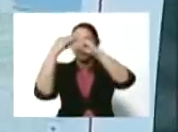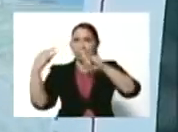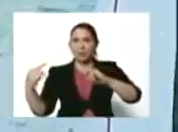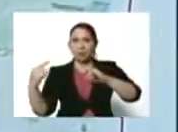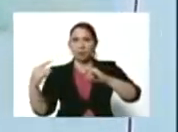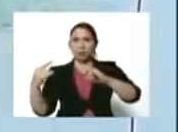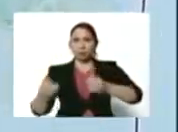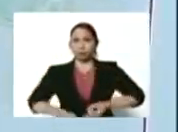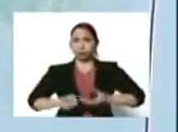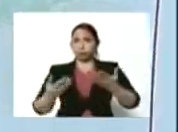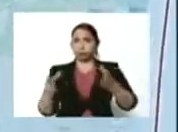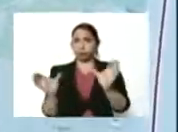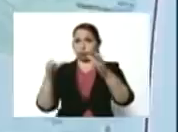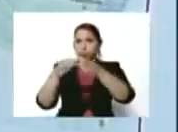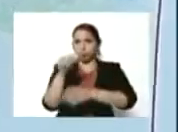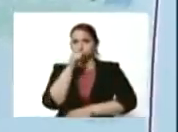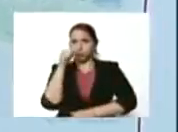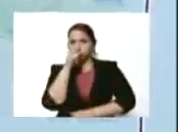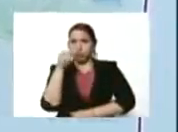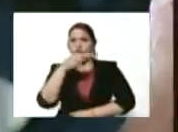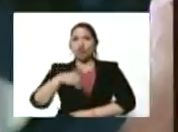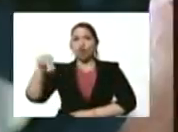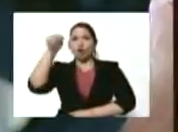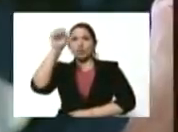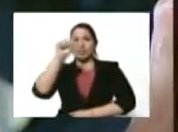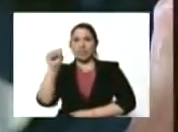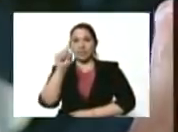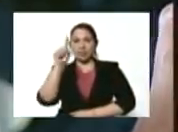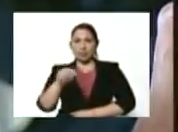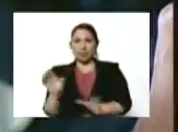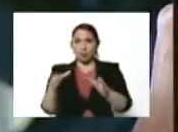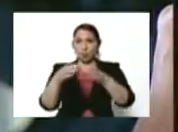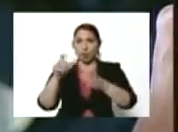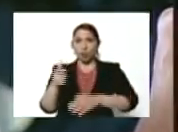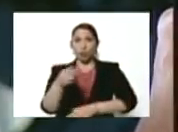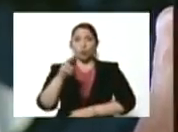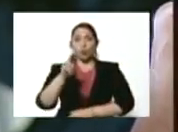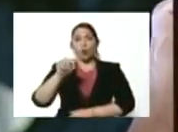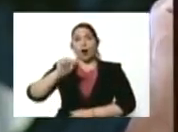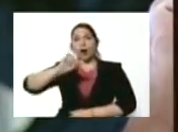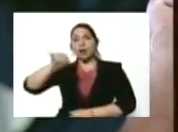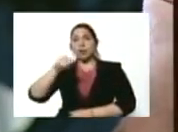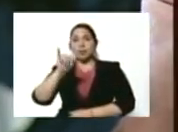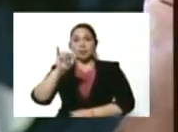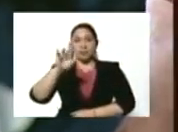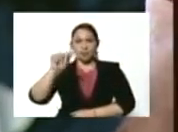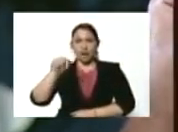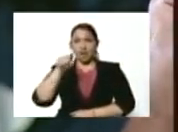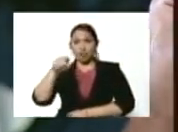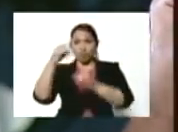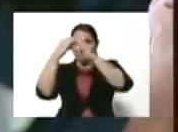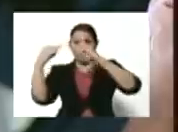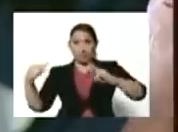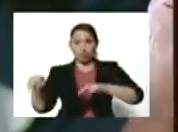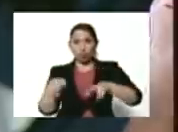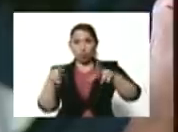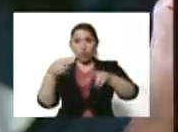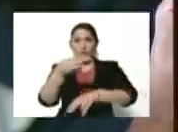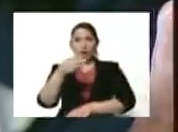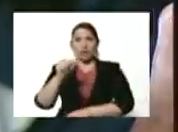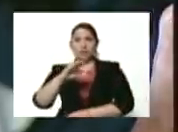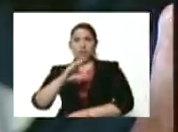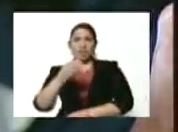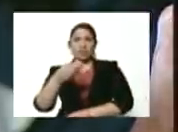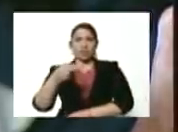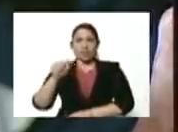los carteles de la droga del norte de Santander y el cartel de La Guajira. Esos campamentos se encontraban en Río Hacha. Todo esto que